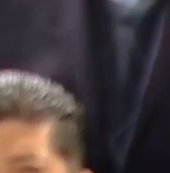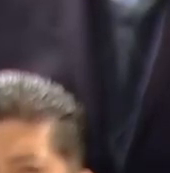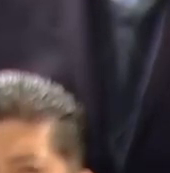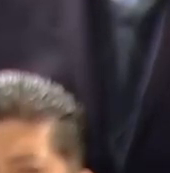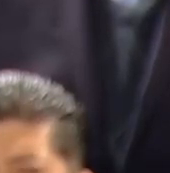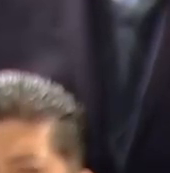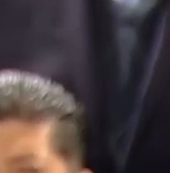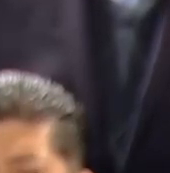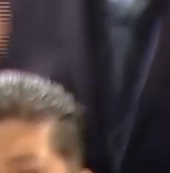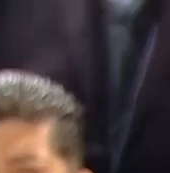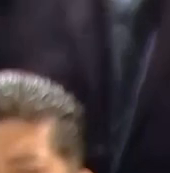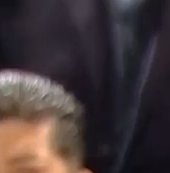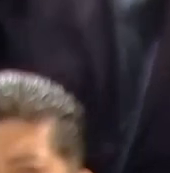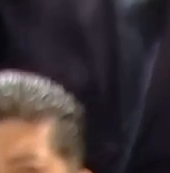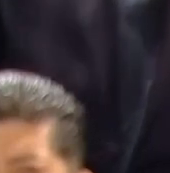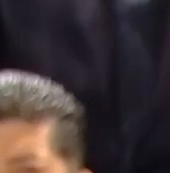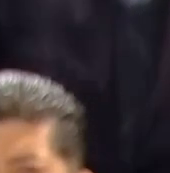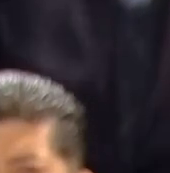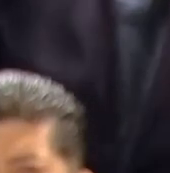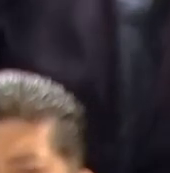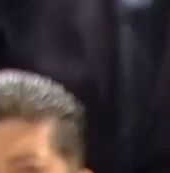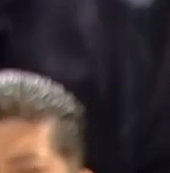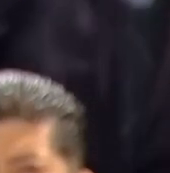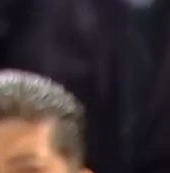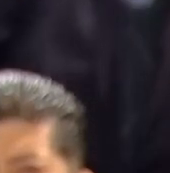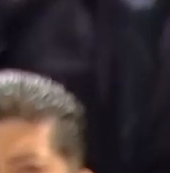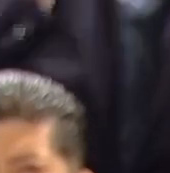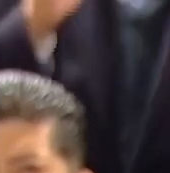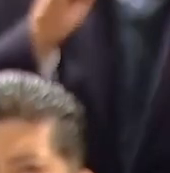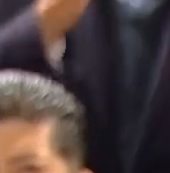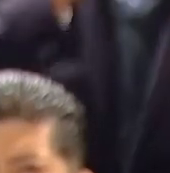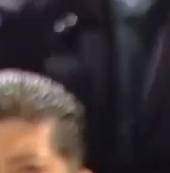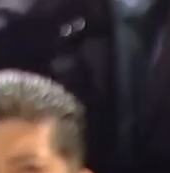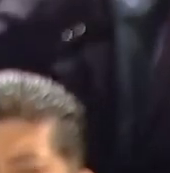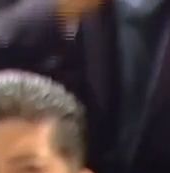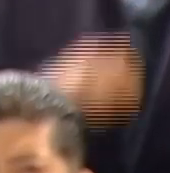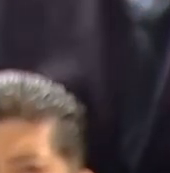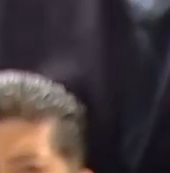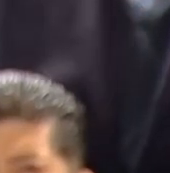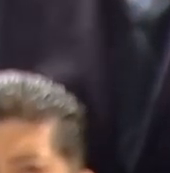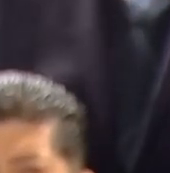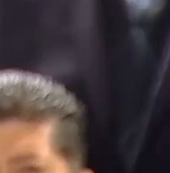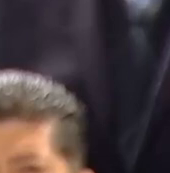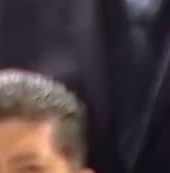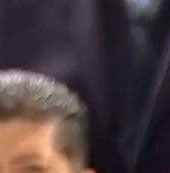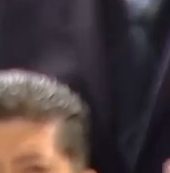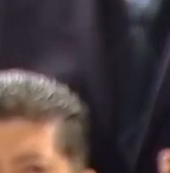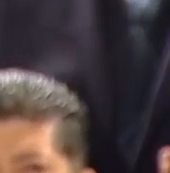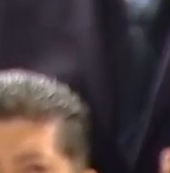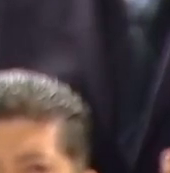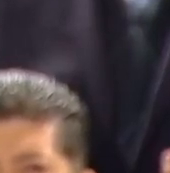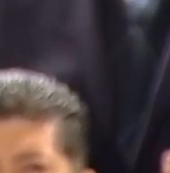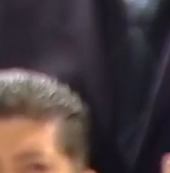podría influir para que no engañen al consumidor, que esa también es la otra parte de mi